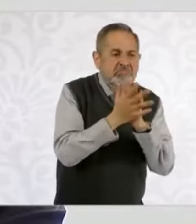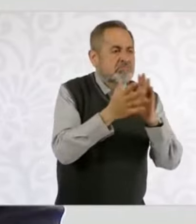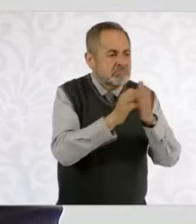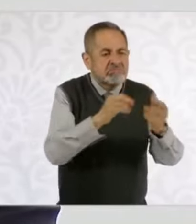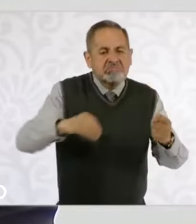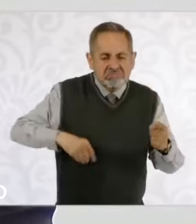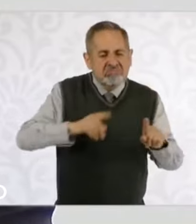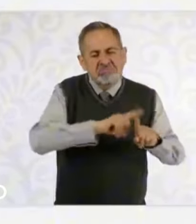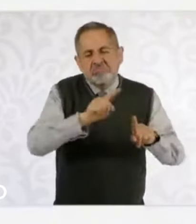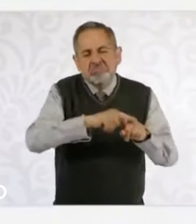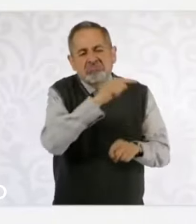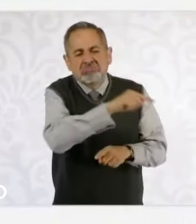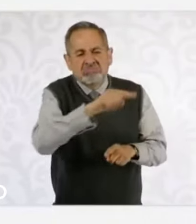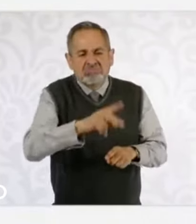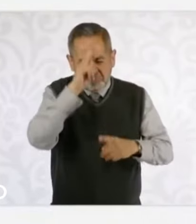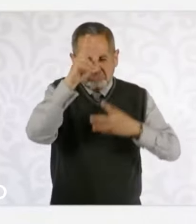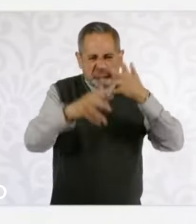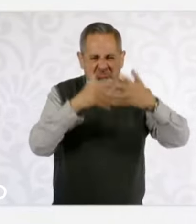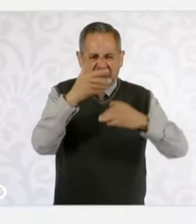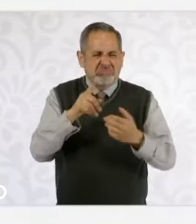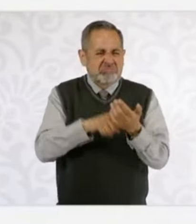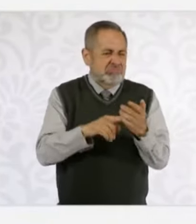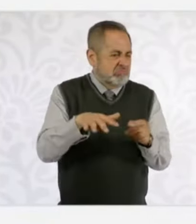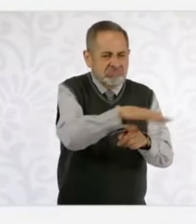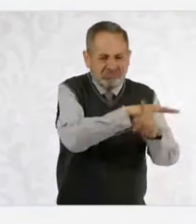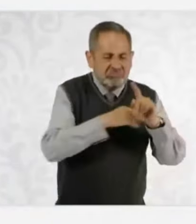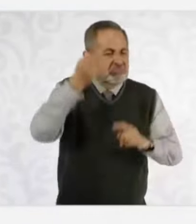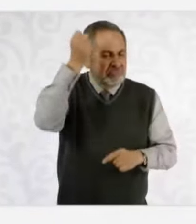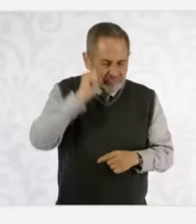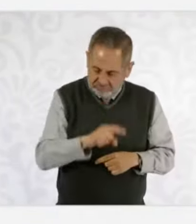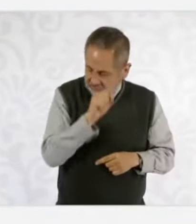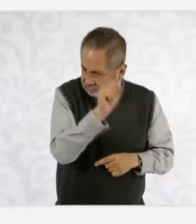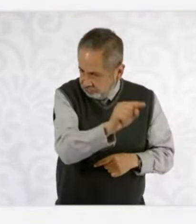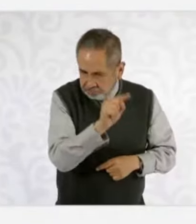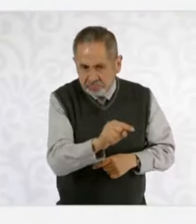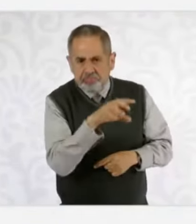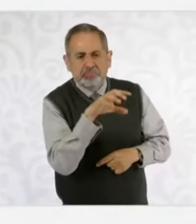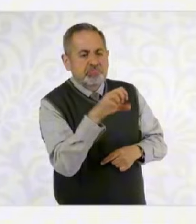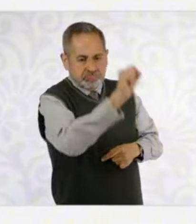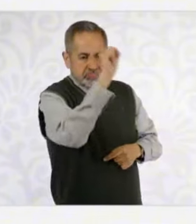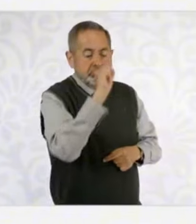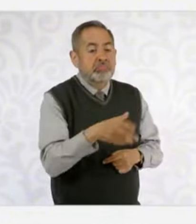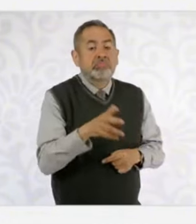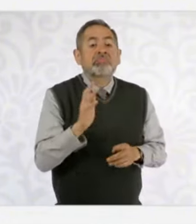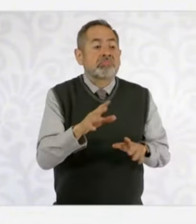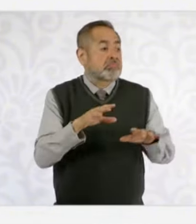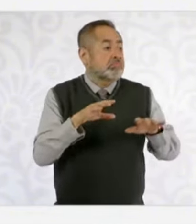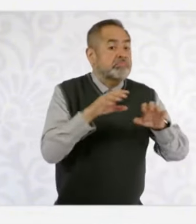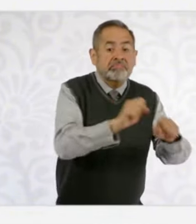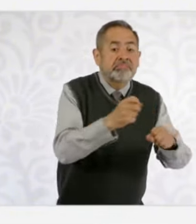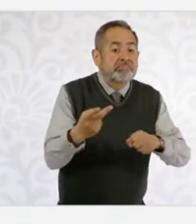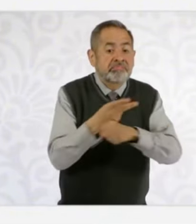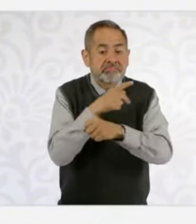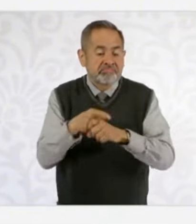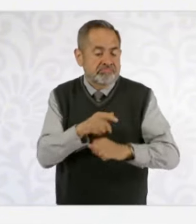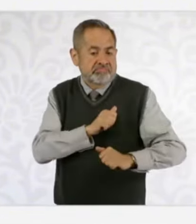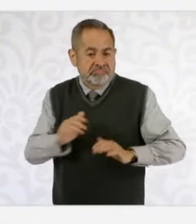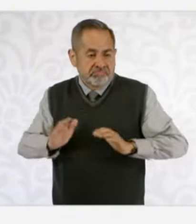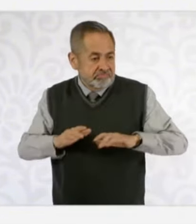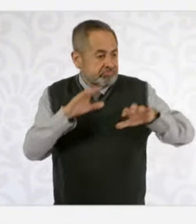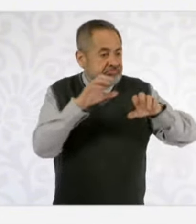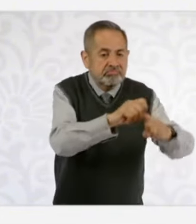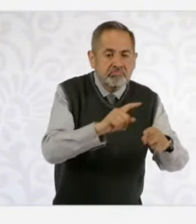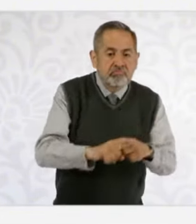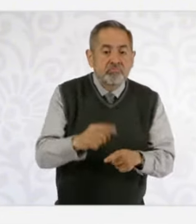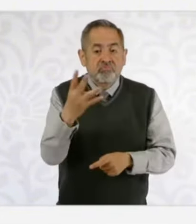ocurridos violentos recientemente en el estado. Durante esta detención, la Secretaría de la Defensa Nacional aseguró